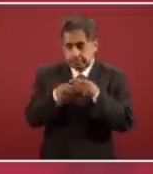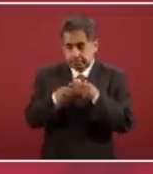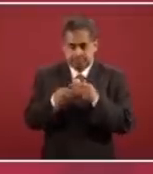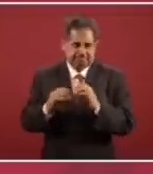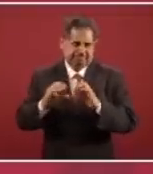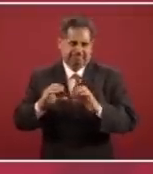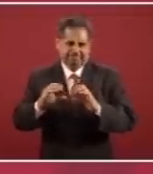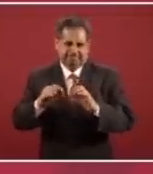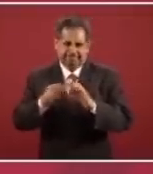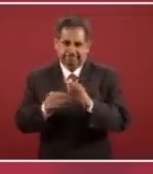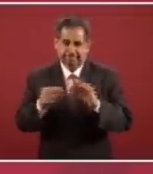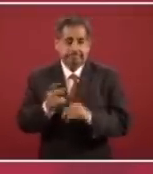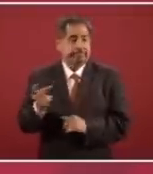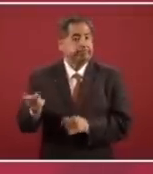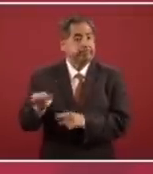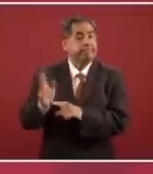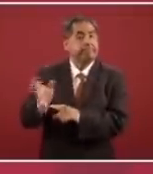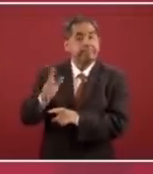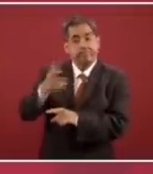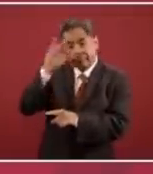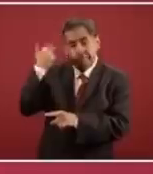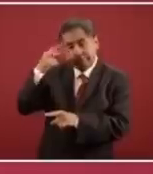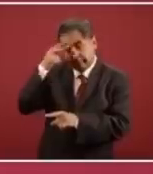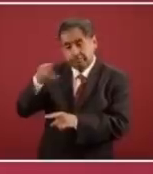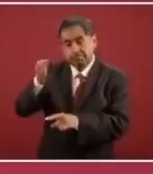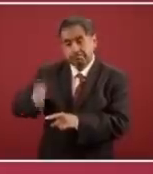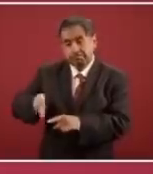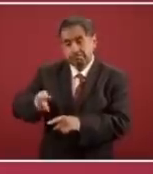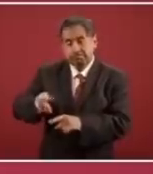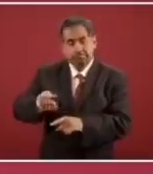lo que ya habían aceptado.